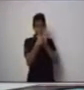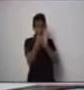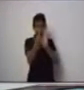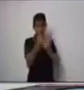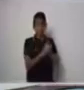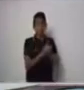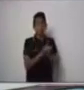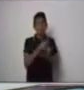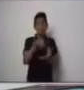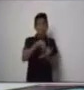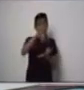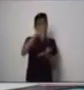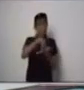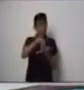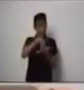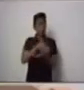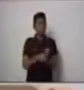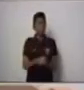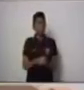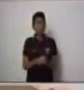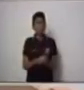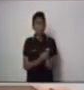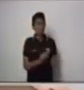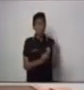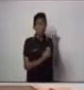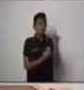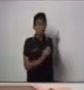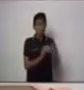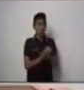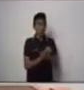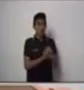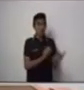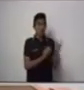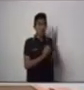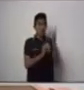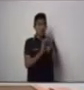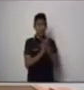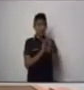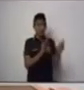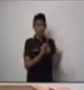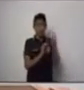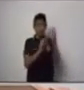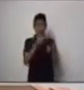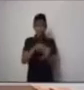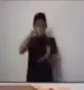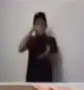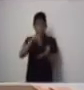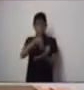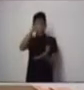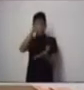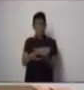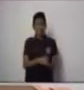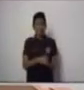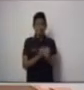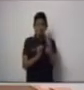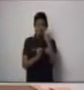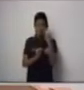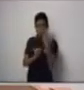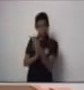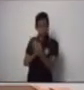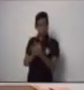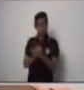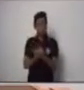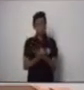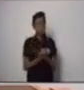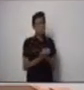tres. Saltar. Uno, dos, tres. Saltar. Muy bien.